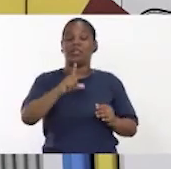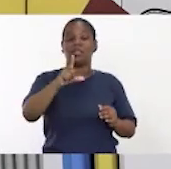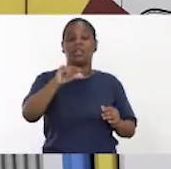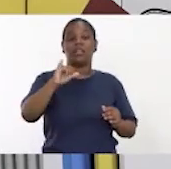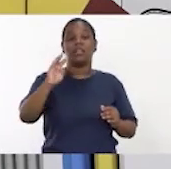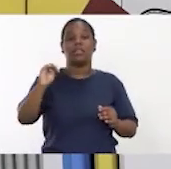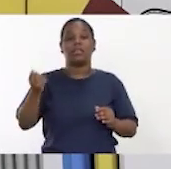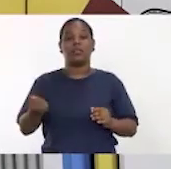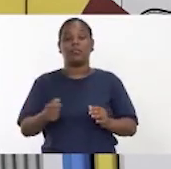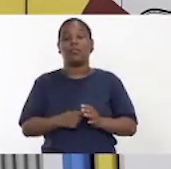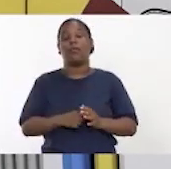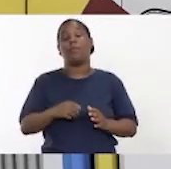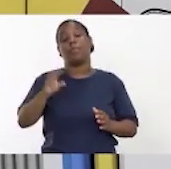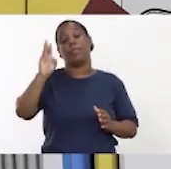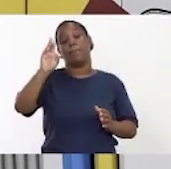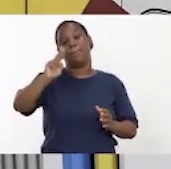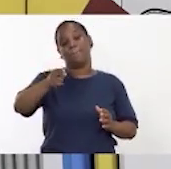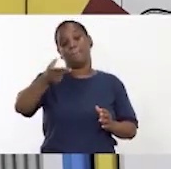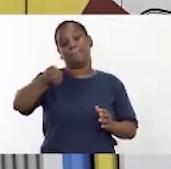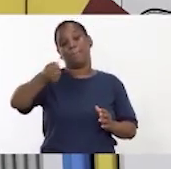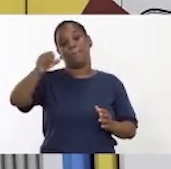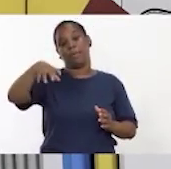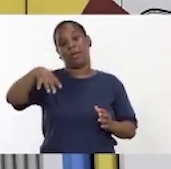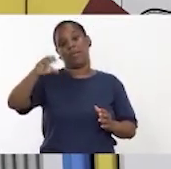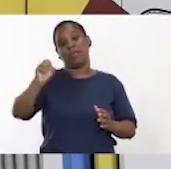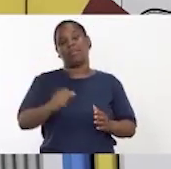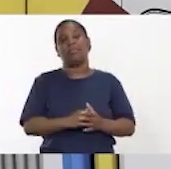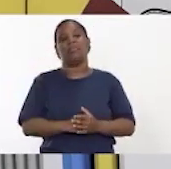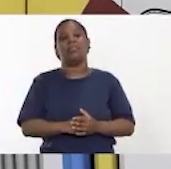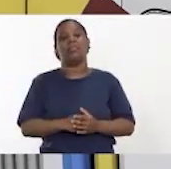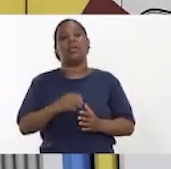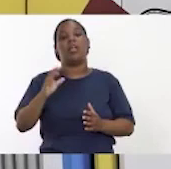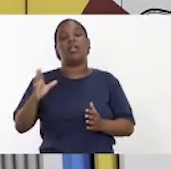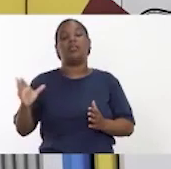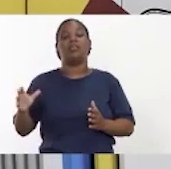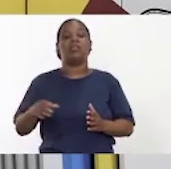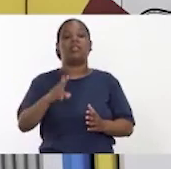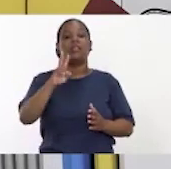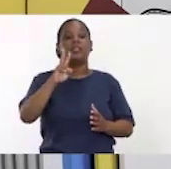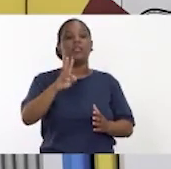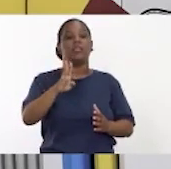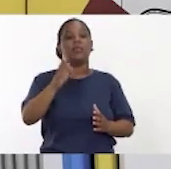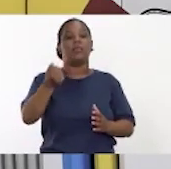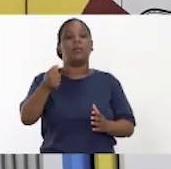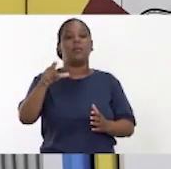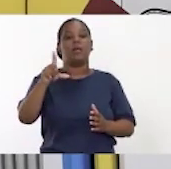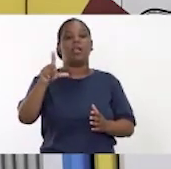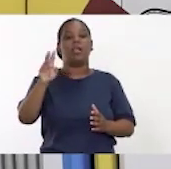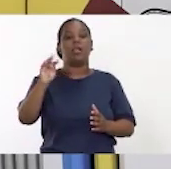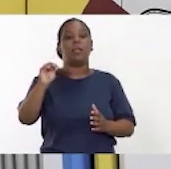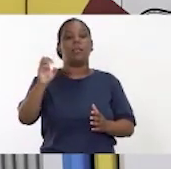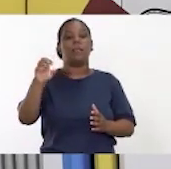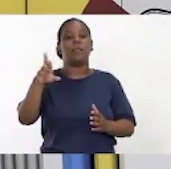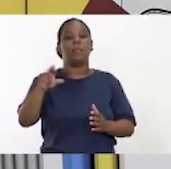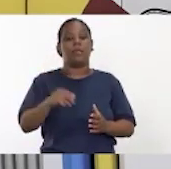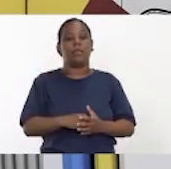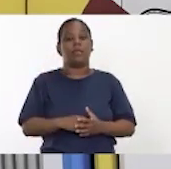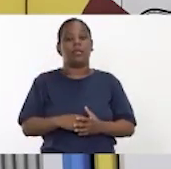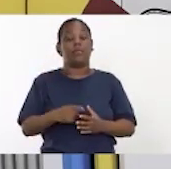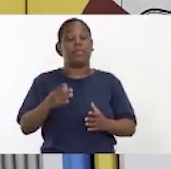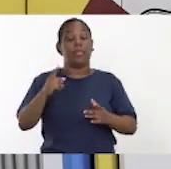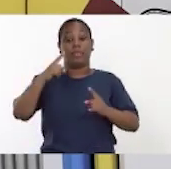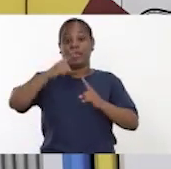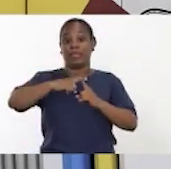de Lyman, la serie de Paschen, la serie de Balmer, que además en el